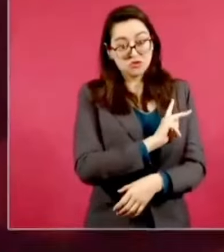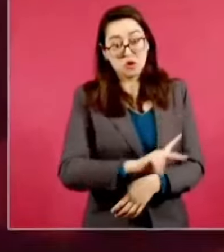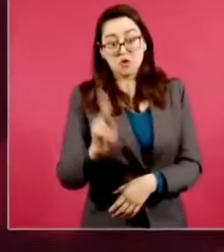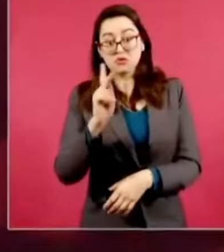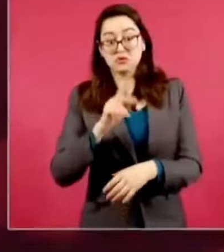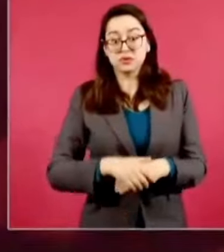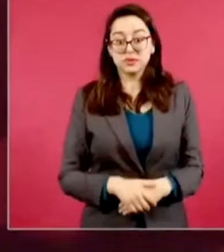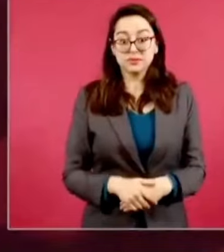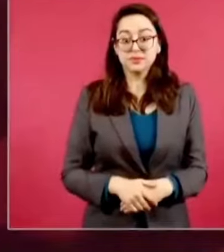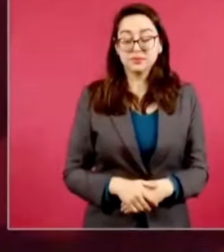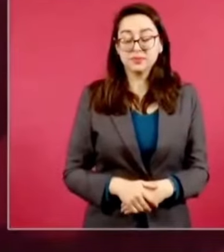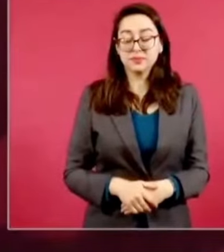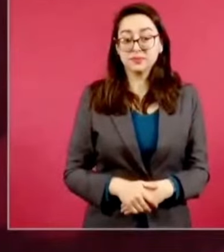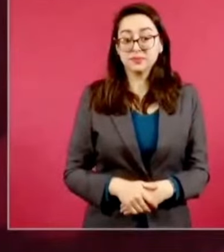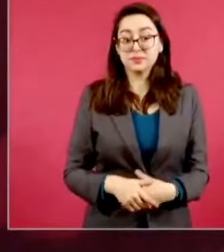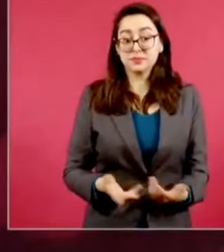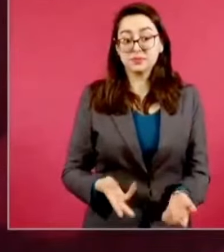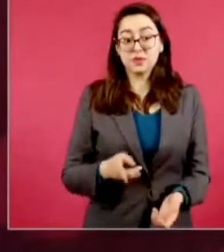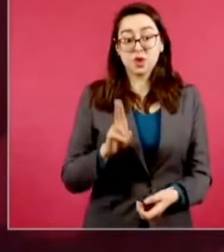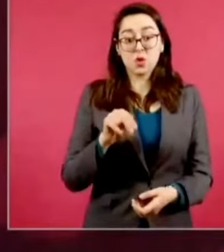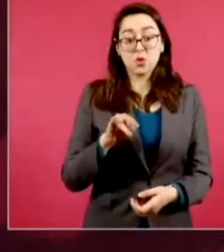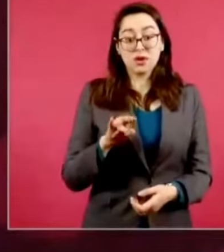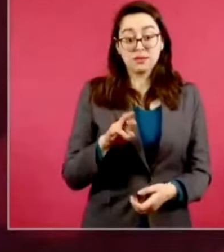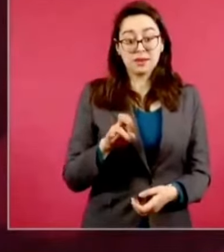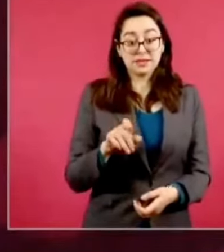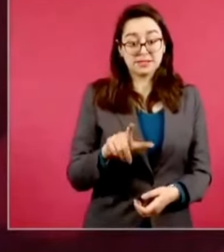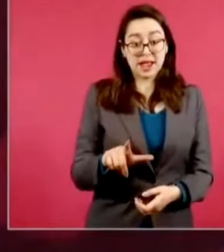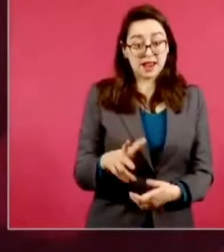Ahora el Universal, que antes lo veía yo